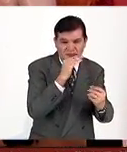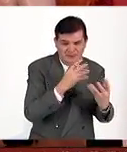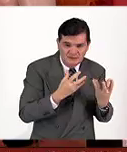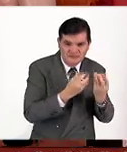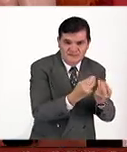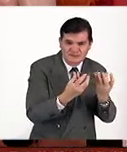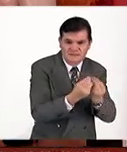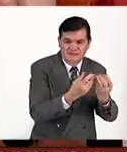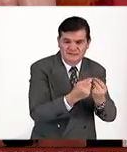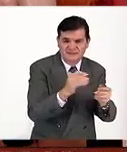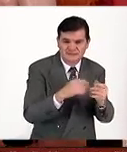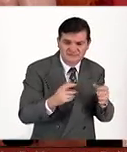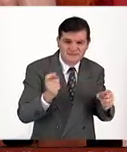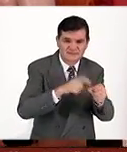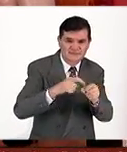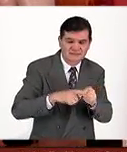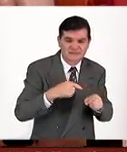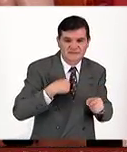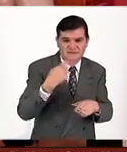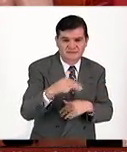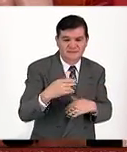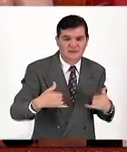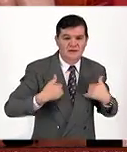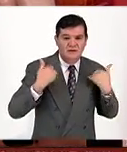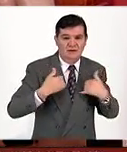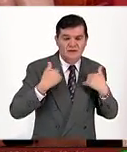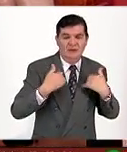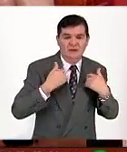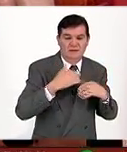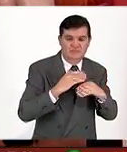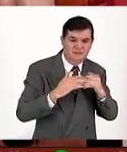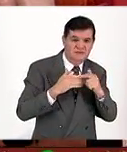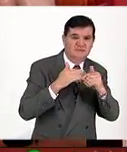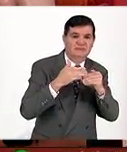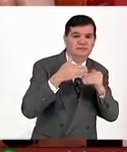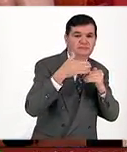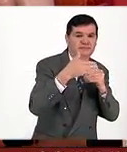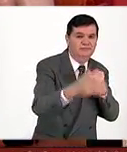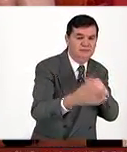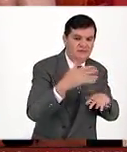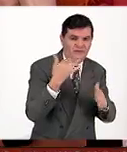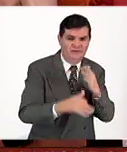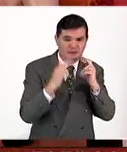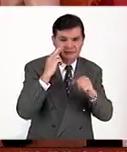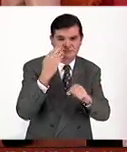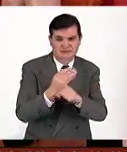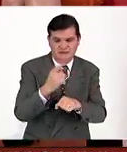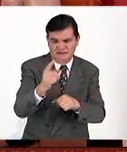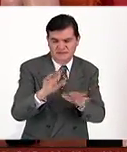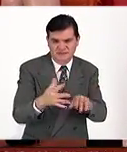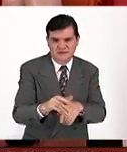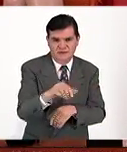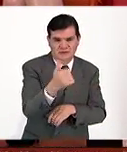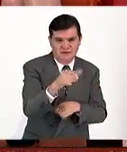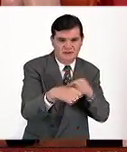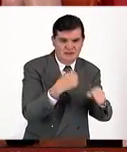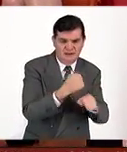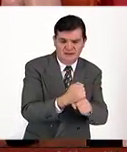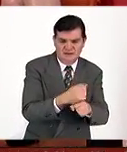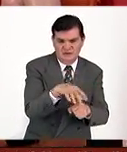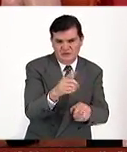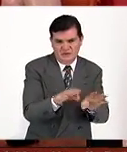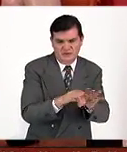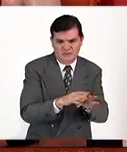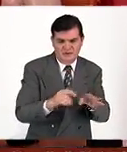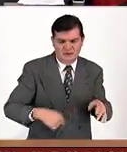sí. Este es un fenómeno global. Yo lo llamo la adolescencia prolongada. Sí, por supuesto, la falta de responsabilidad, ¿no? Empieza por ahí de los 11 años, por aquello de